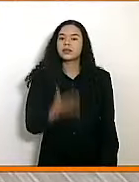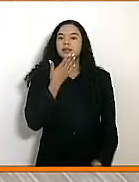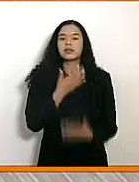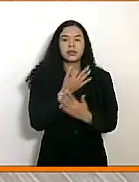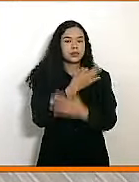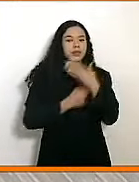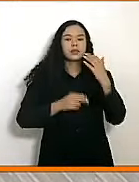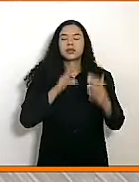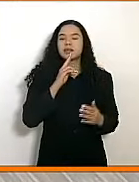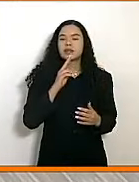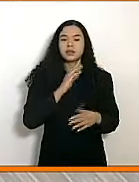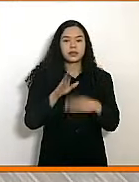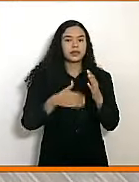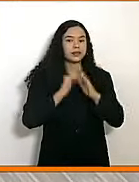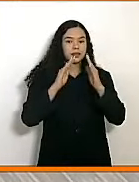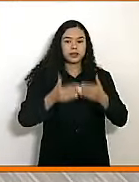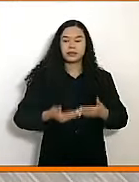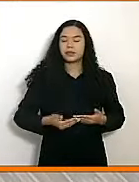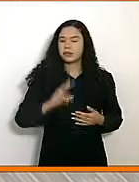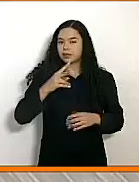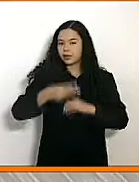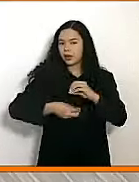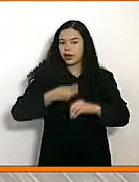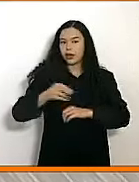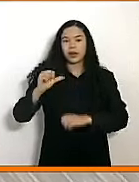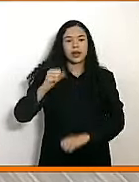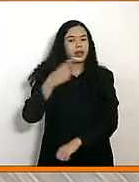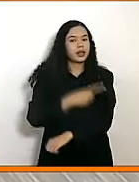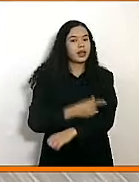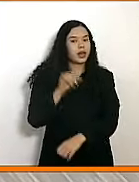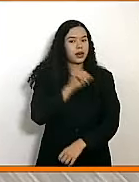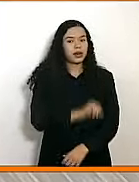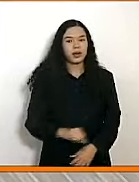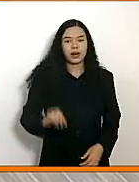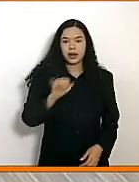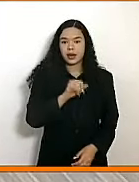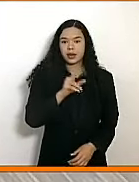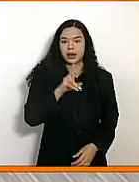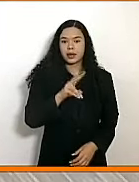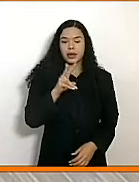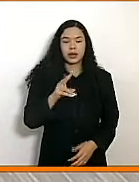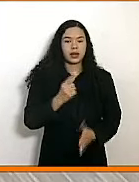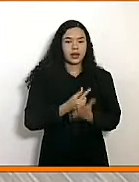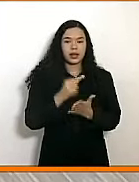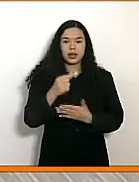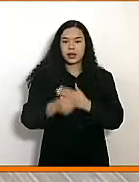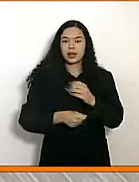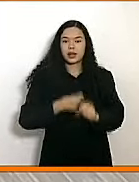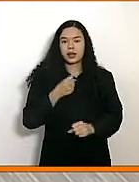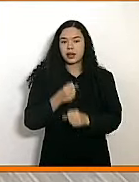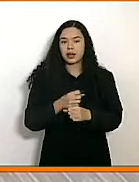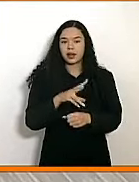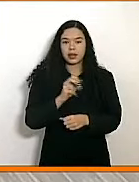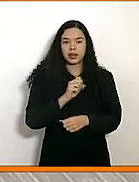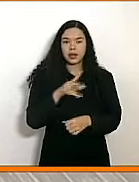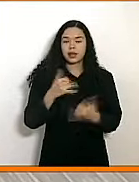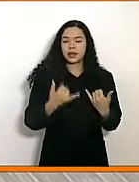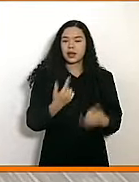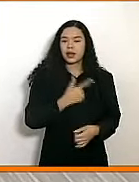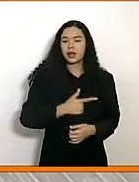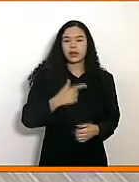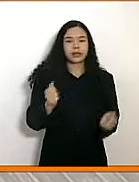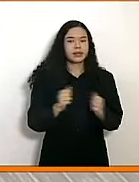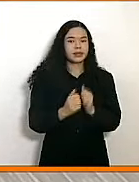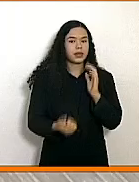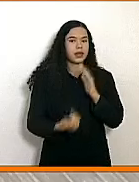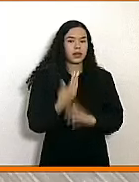Buenas tardes, Honduras. Bienvenidos a nuestro segundo sorteo de hoy jueves 22 de agosto del 2024. Como siempre, un placer